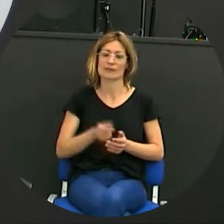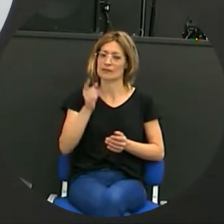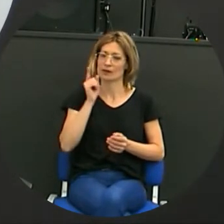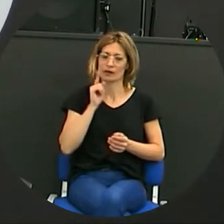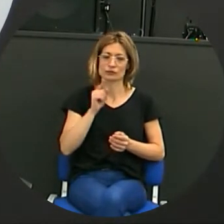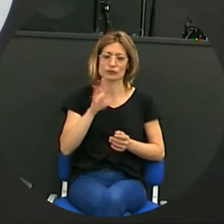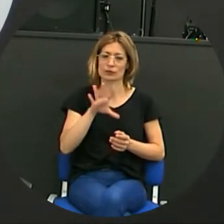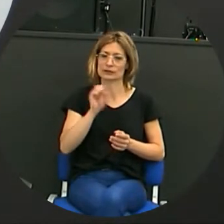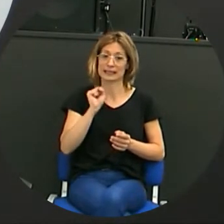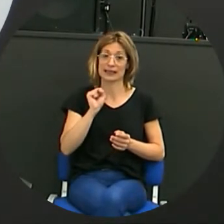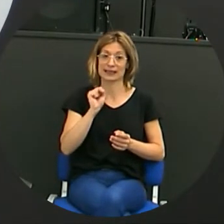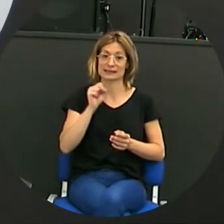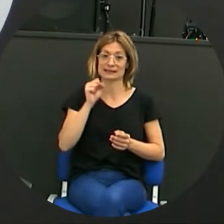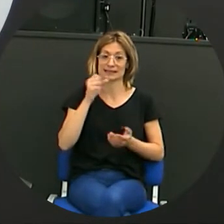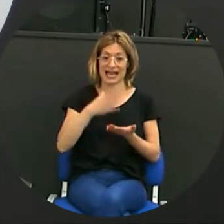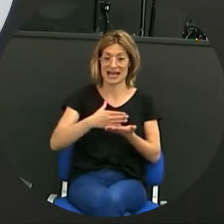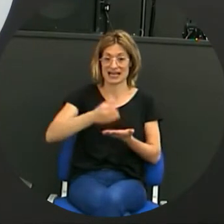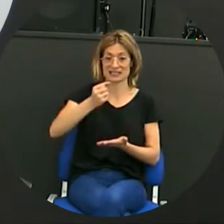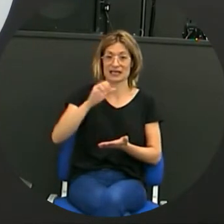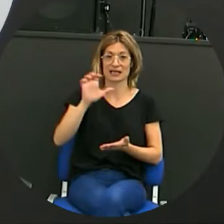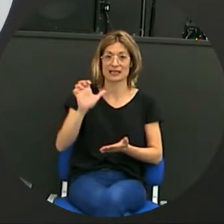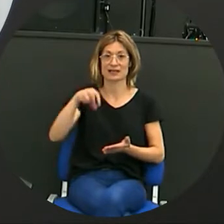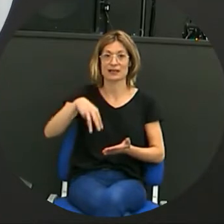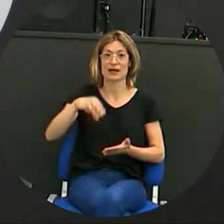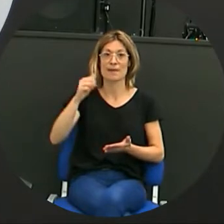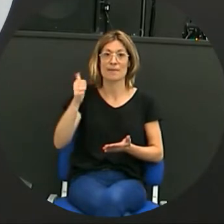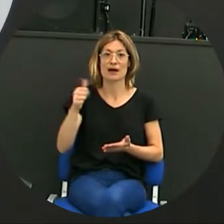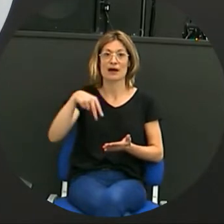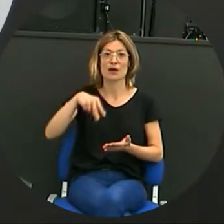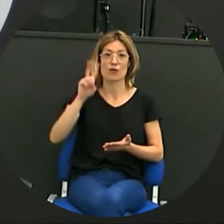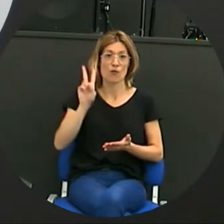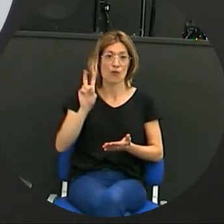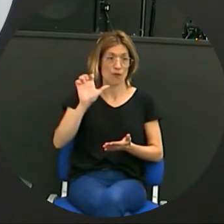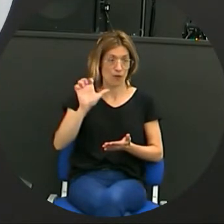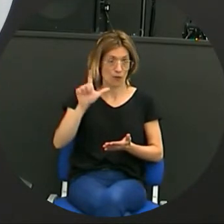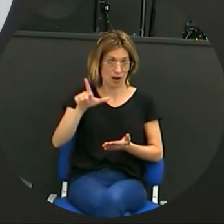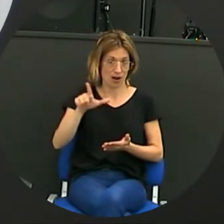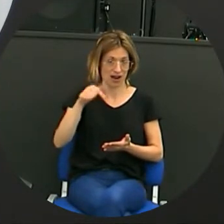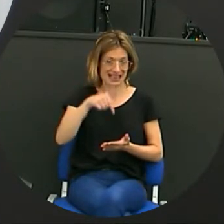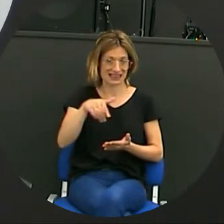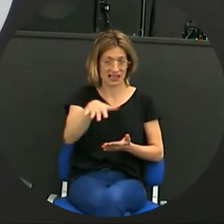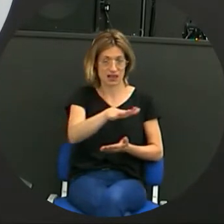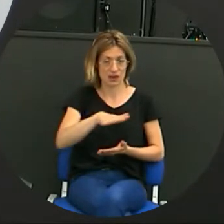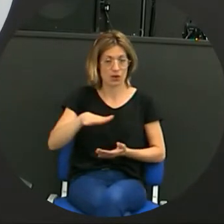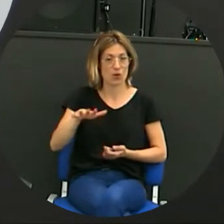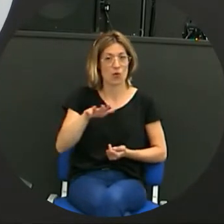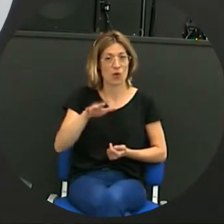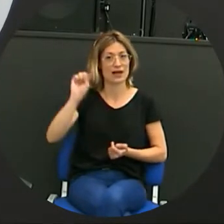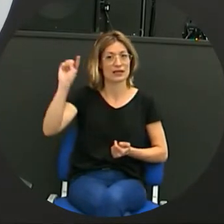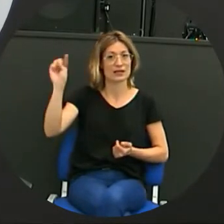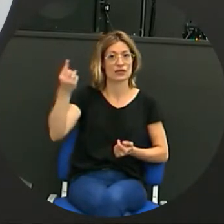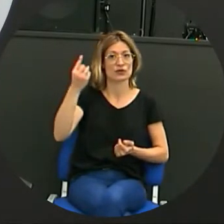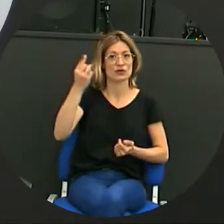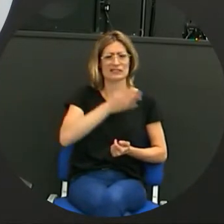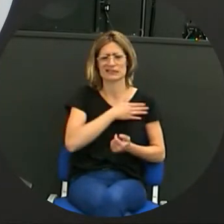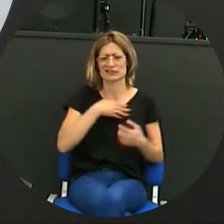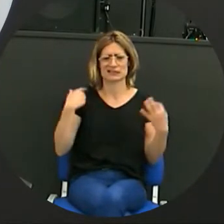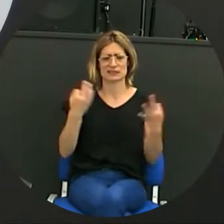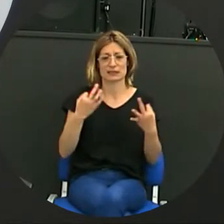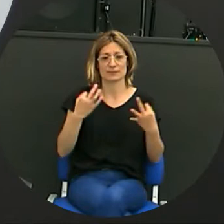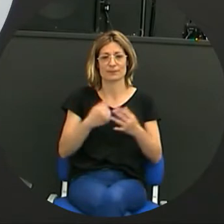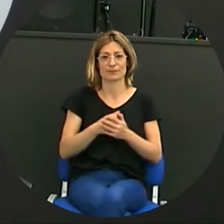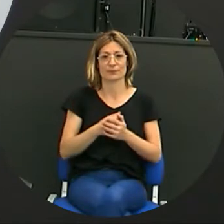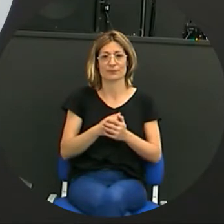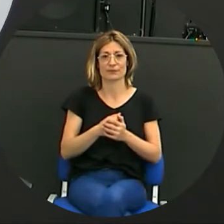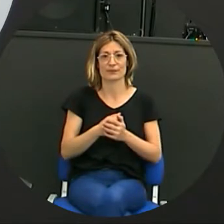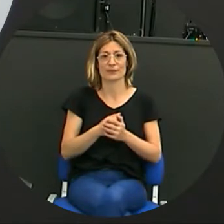iglesia Emmanuel es la iglesia y el lugar donde Dios quiere que empiece las misiones,